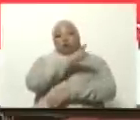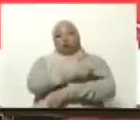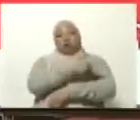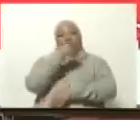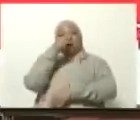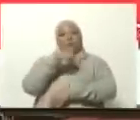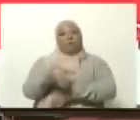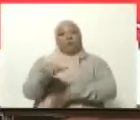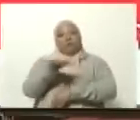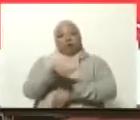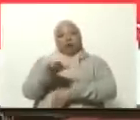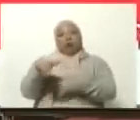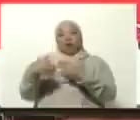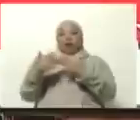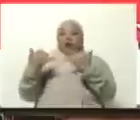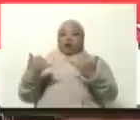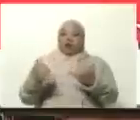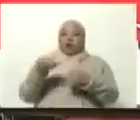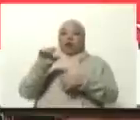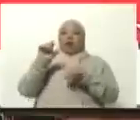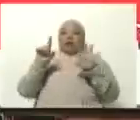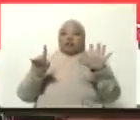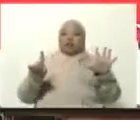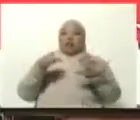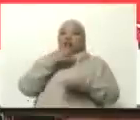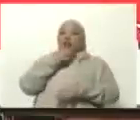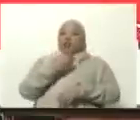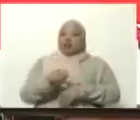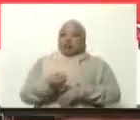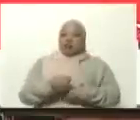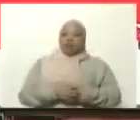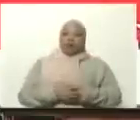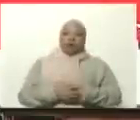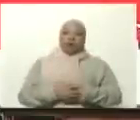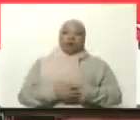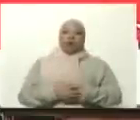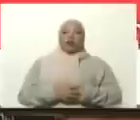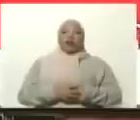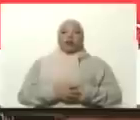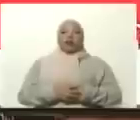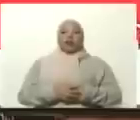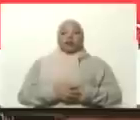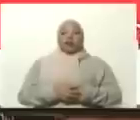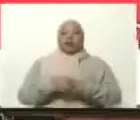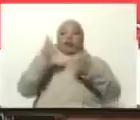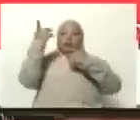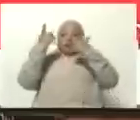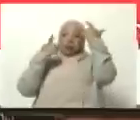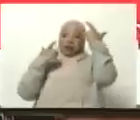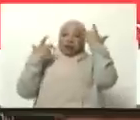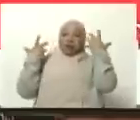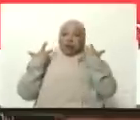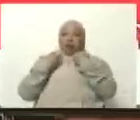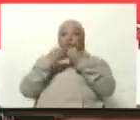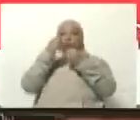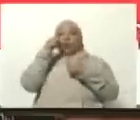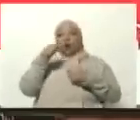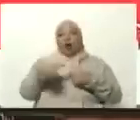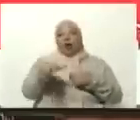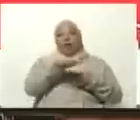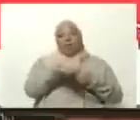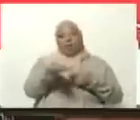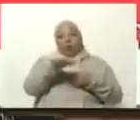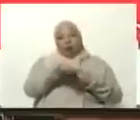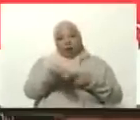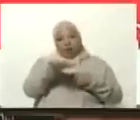poder, hasta ese día 6 de diciembre. El comandante Chávez, junto al pueblo, fue capaz de vencer todas